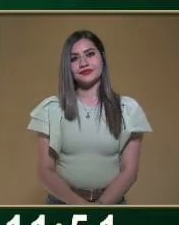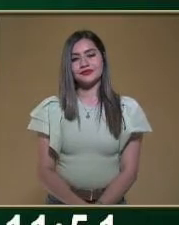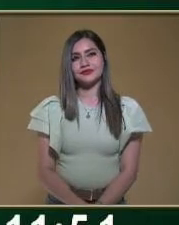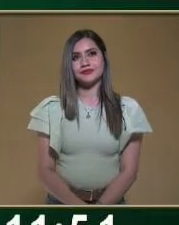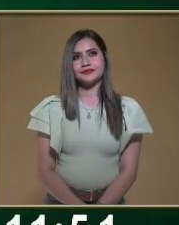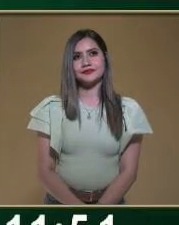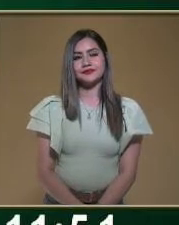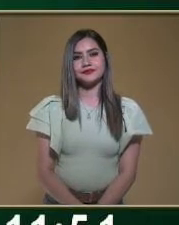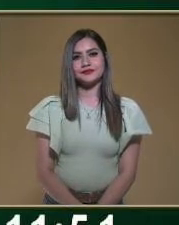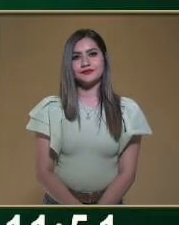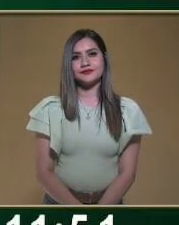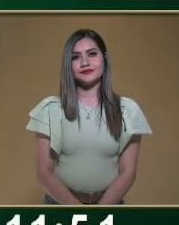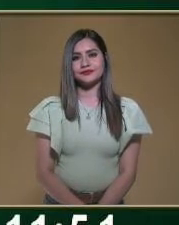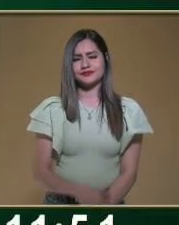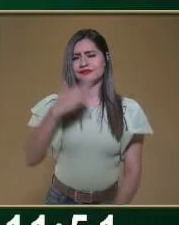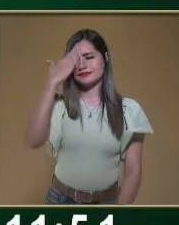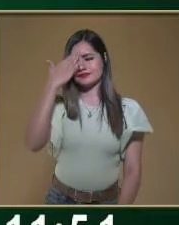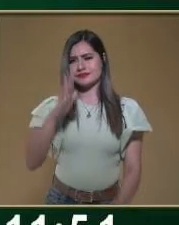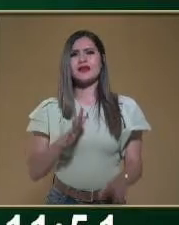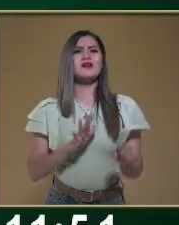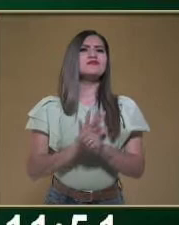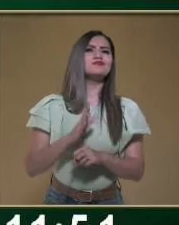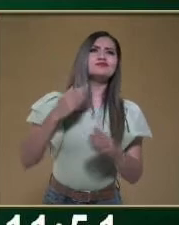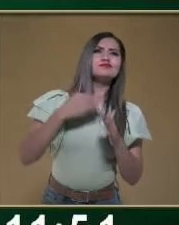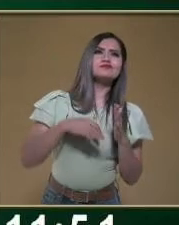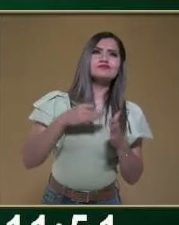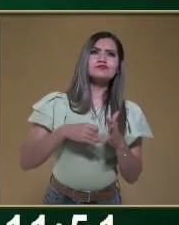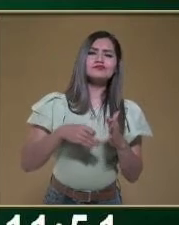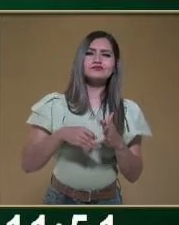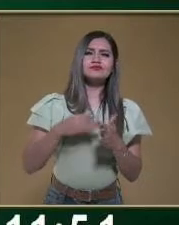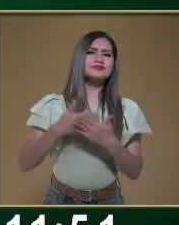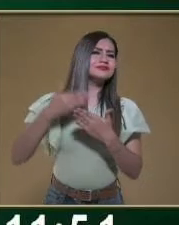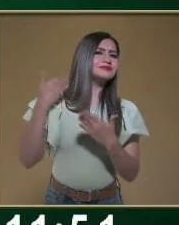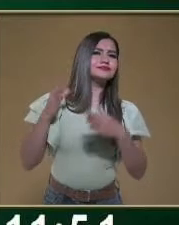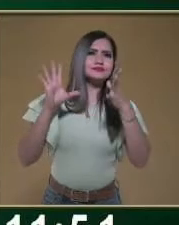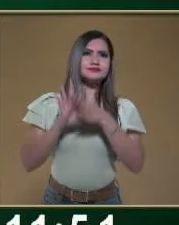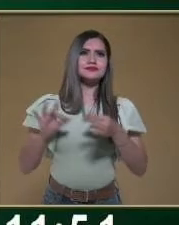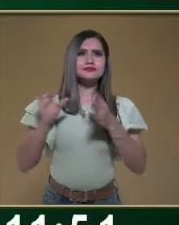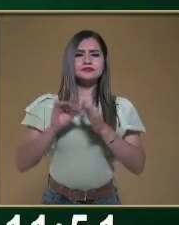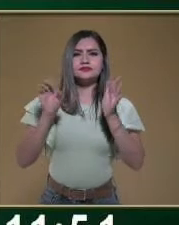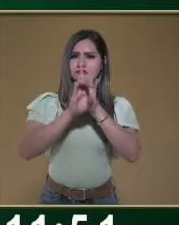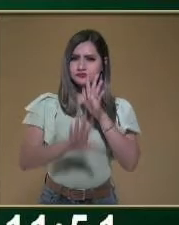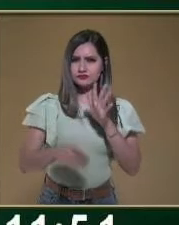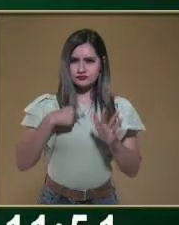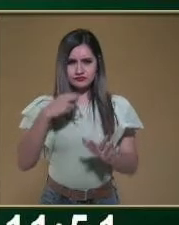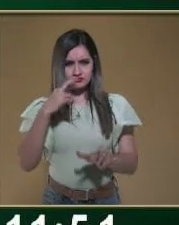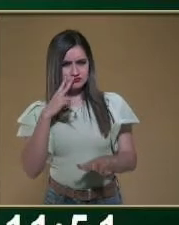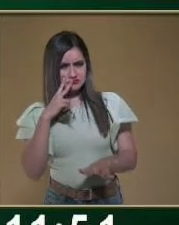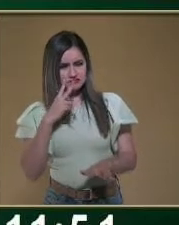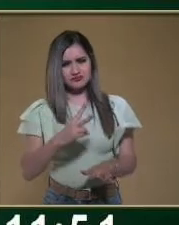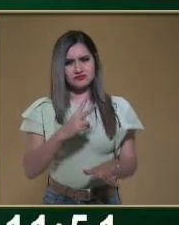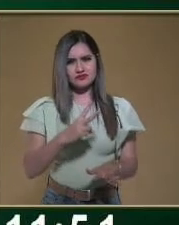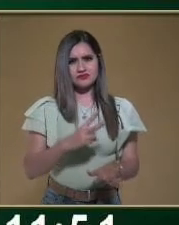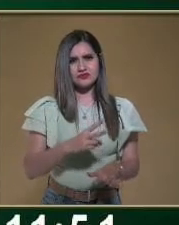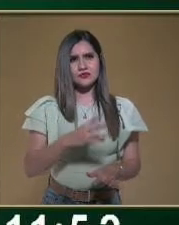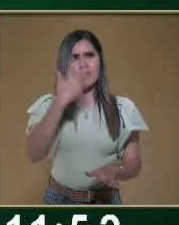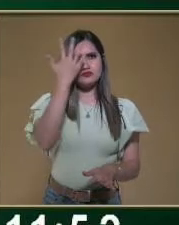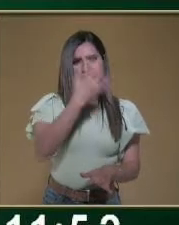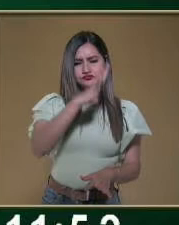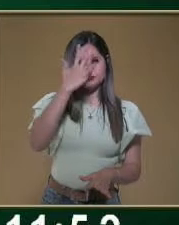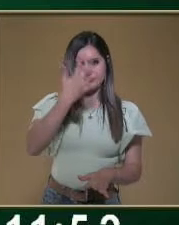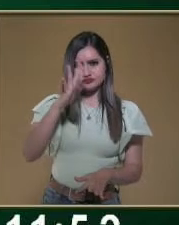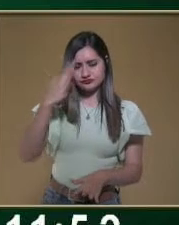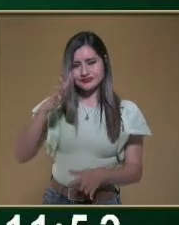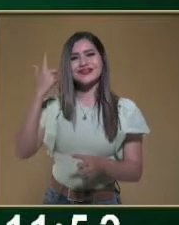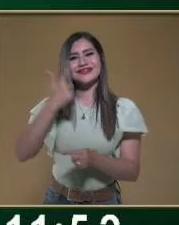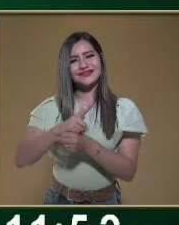faltan y tenemos que saber cuáles son las que faltan. Y como lo acabas de decir, si yo sé que las columnas van de 10 en 10, pues me puedo fijar y encontrar